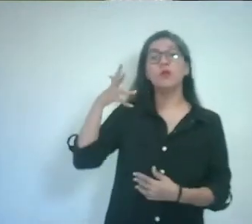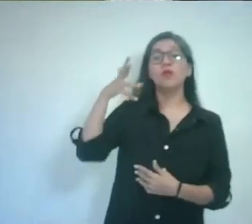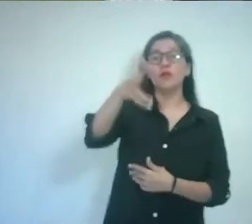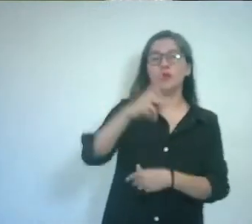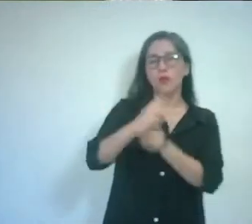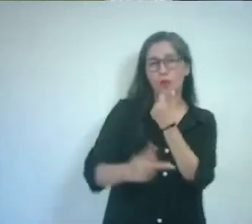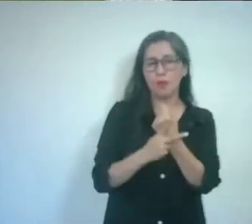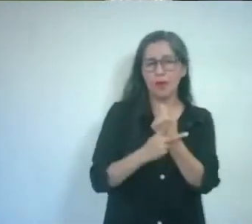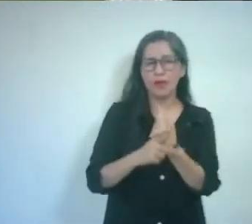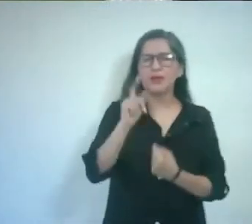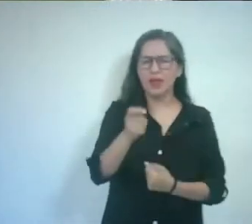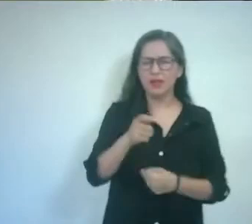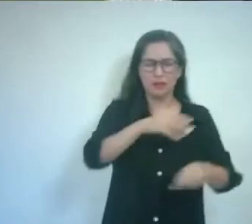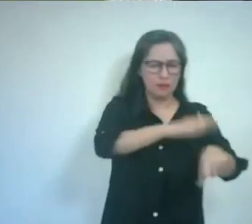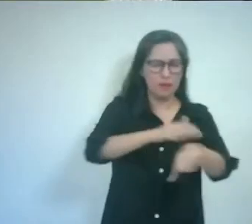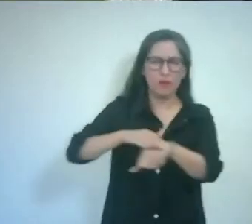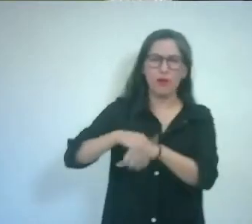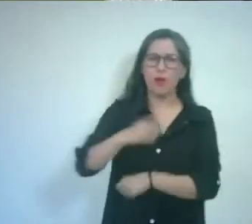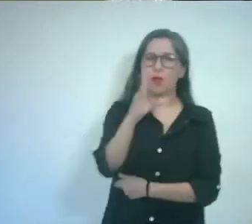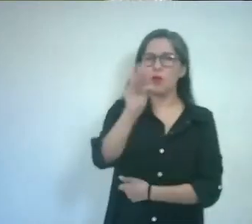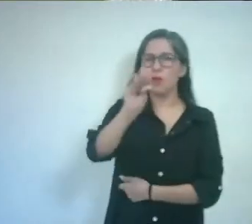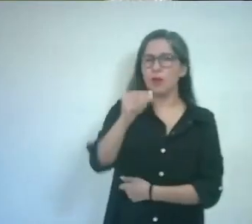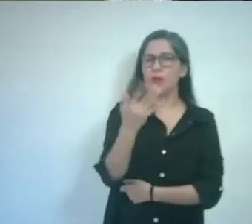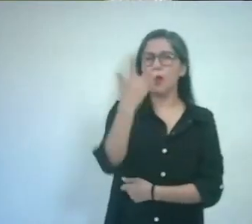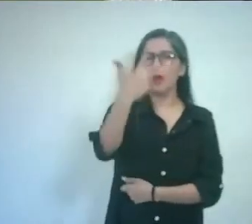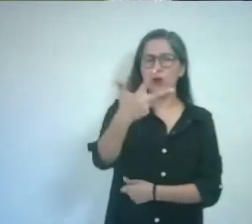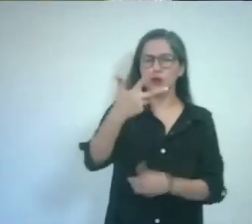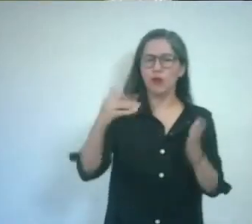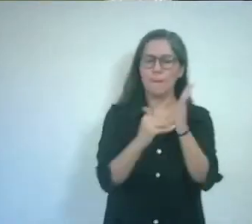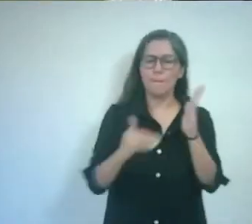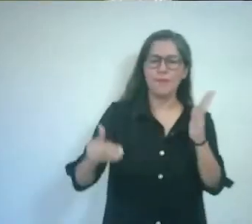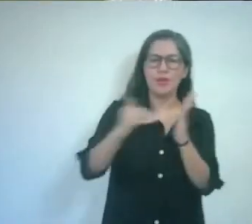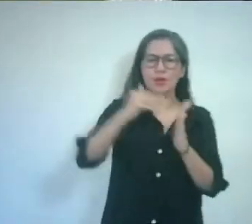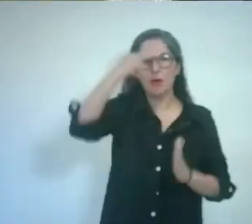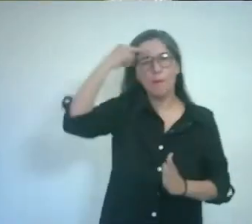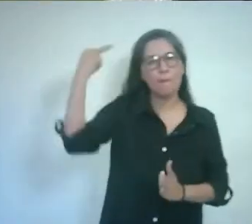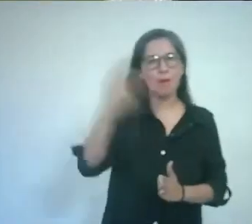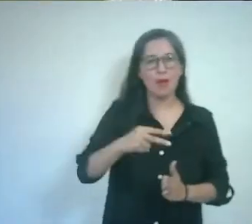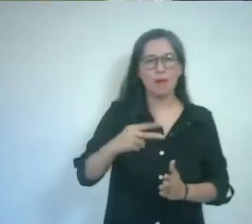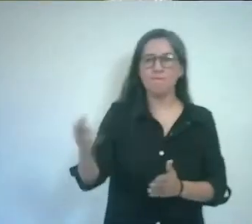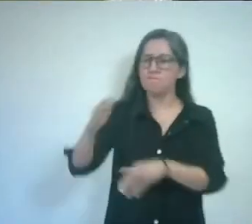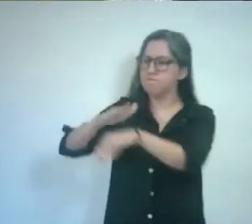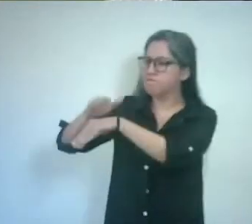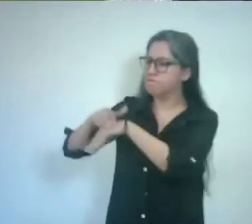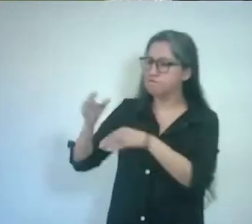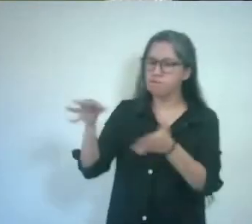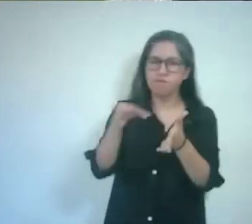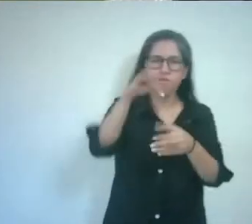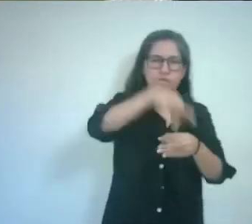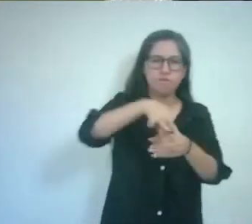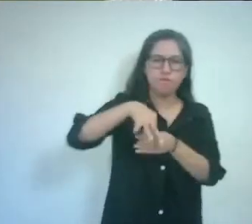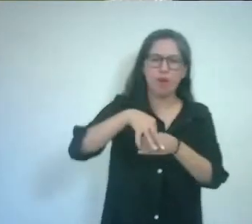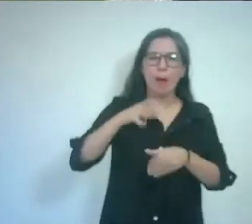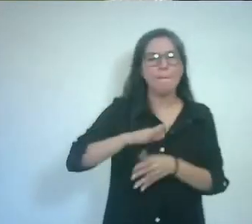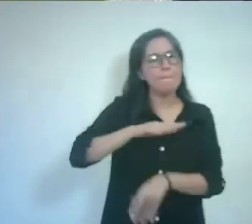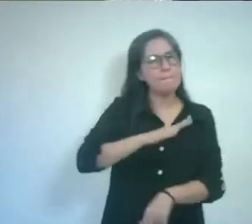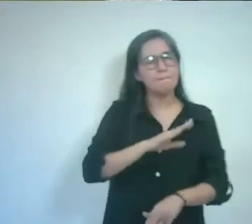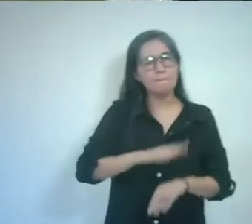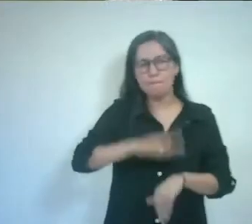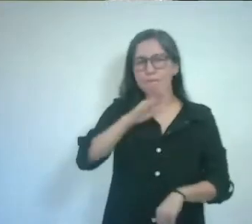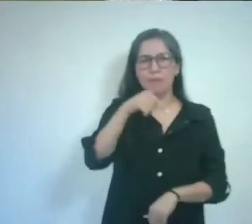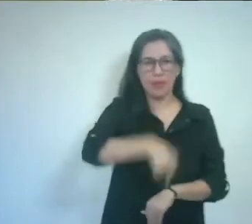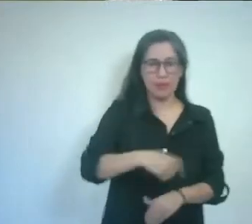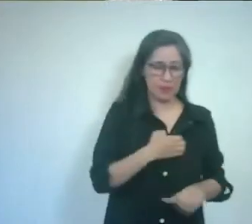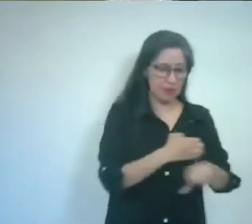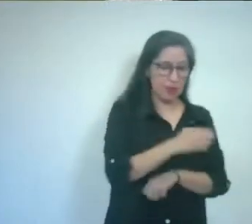ha convocado a votar a más de 98 millones de mexicanos y mexicanas, y particularmente en nuestro Estado, a un poco más de